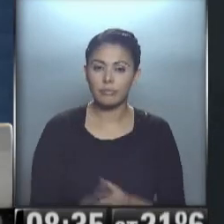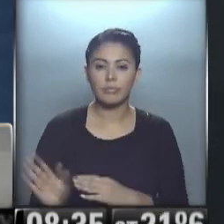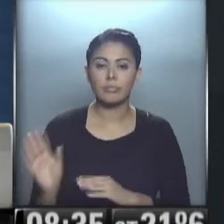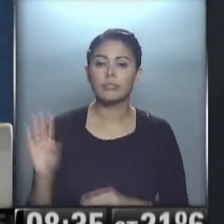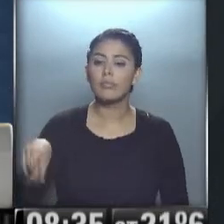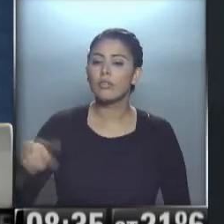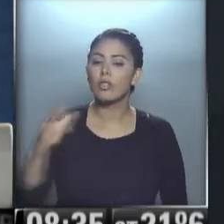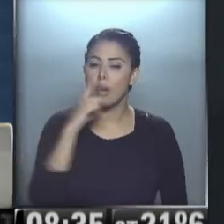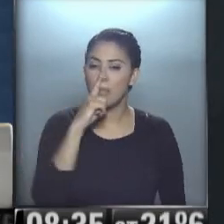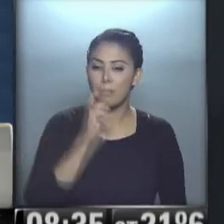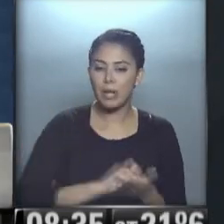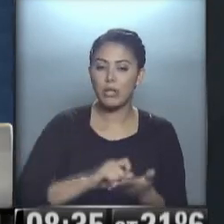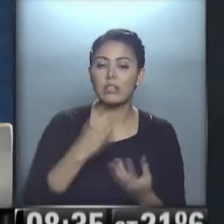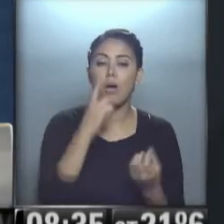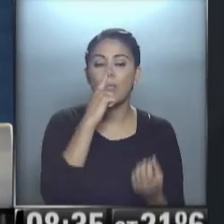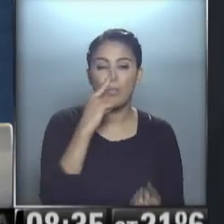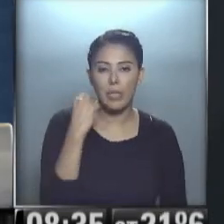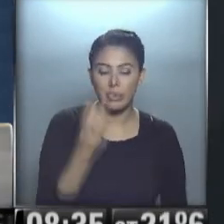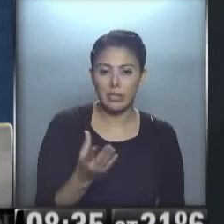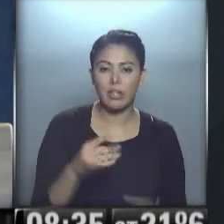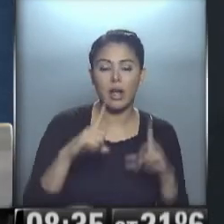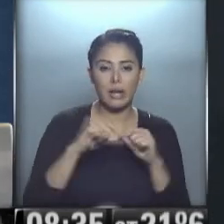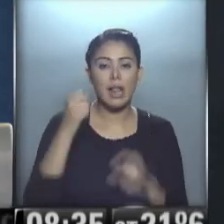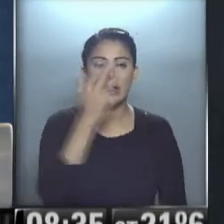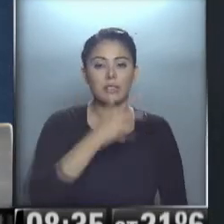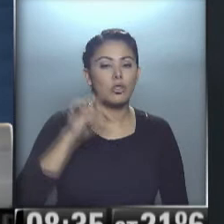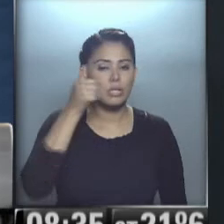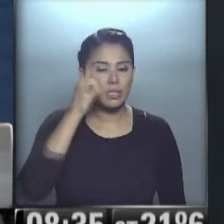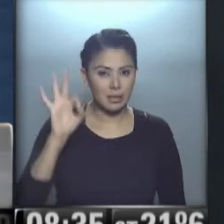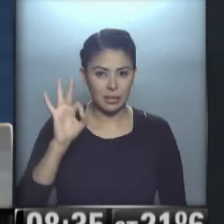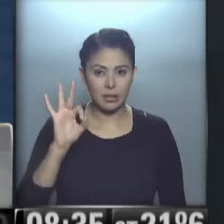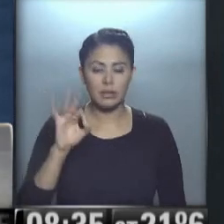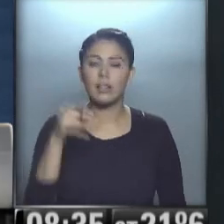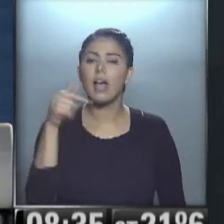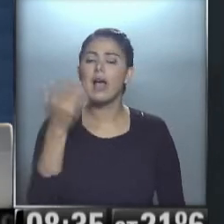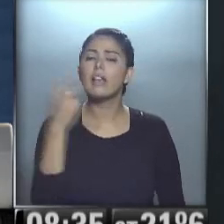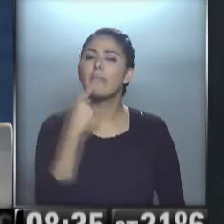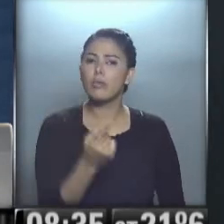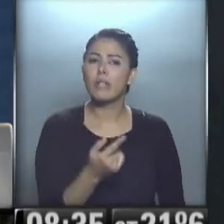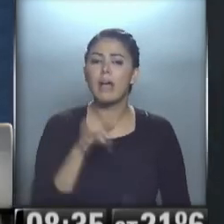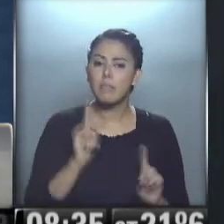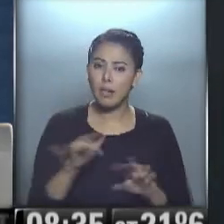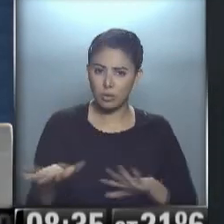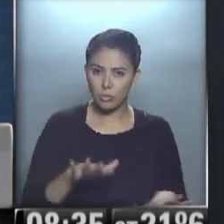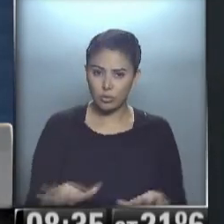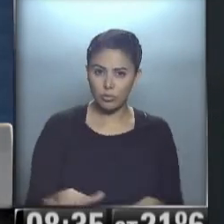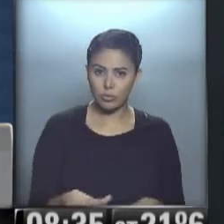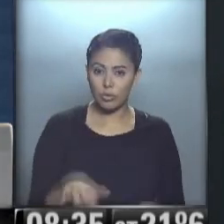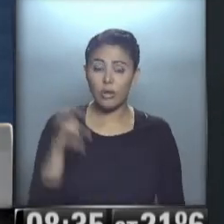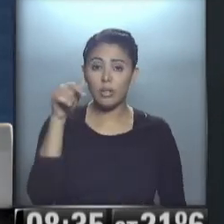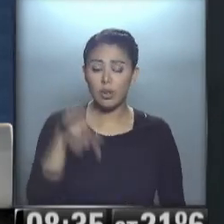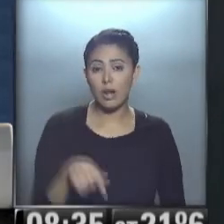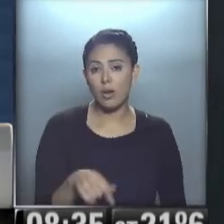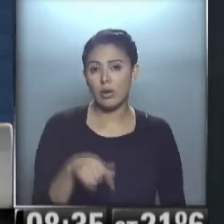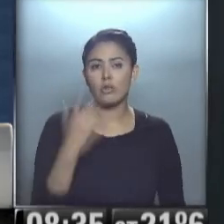Sí, buen día, ministro. Sergio Darco, de 360 Televisión. Quería preguntarle, ante estos hechos que se suceden